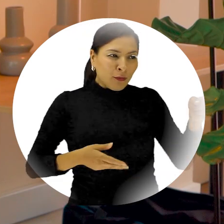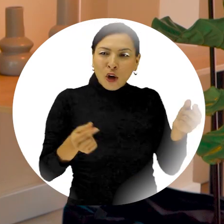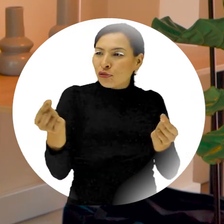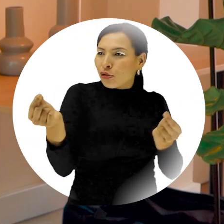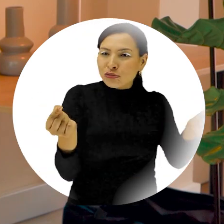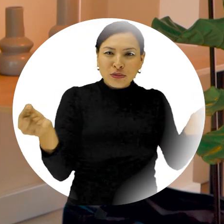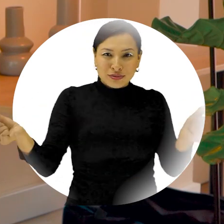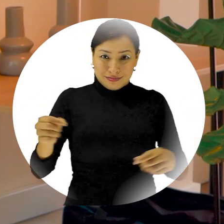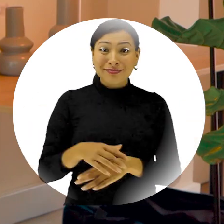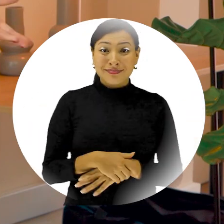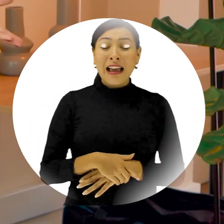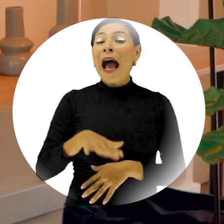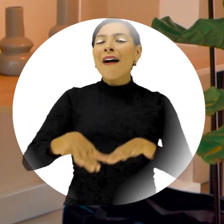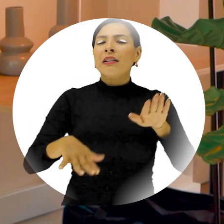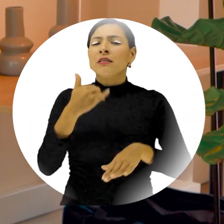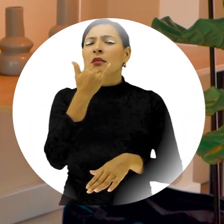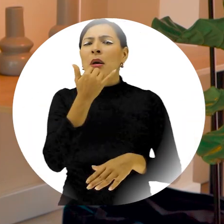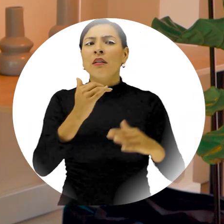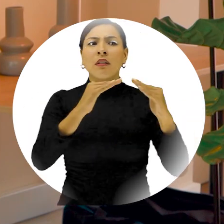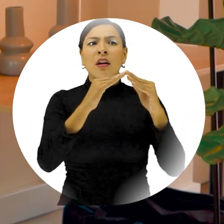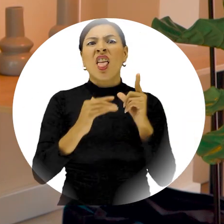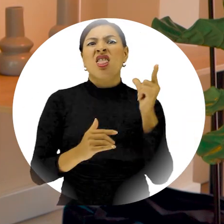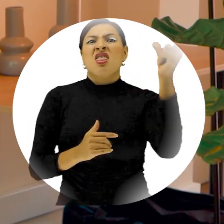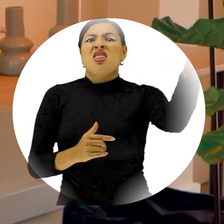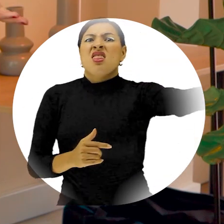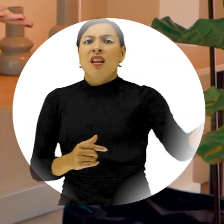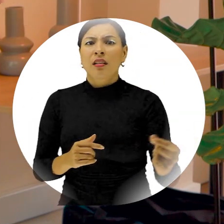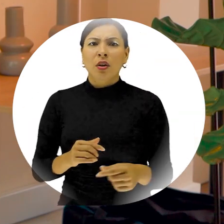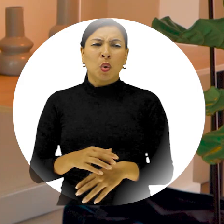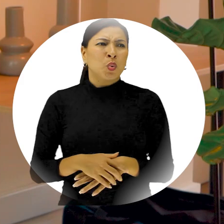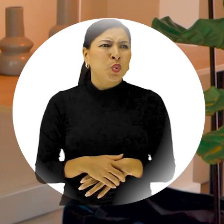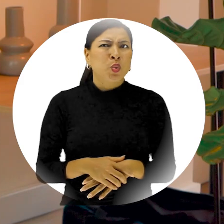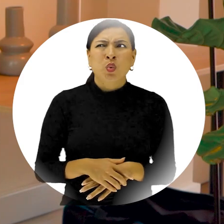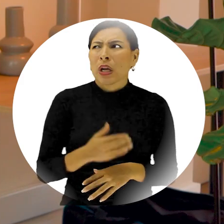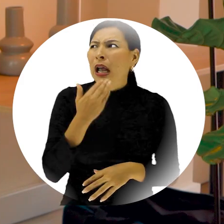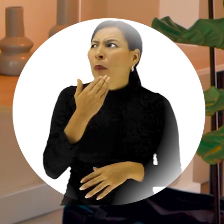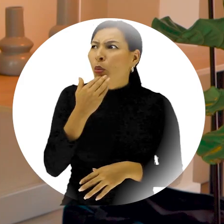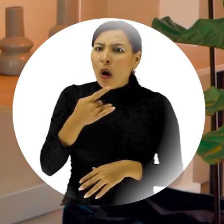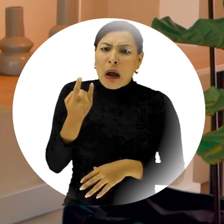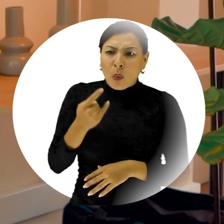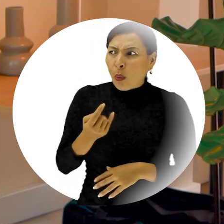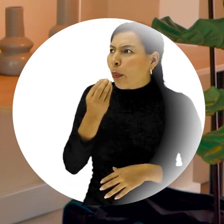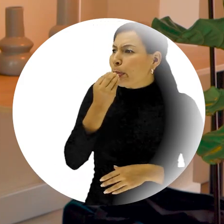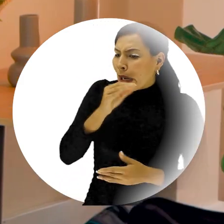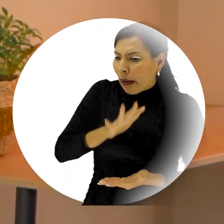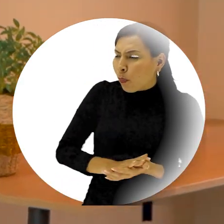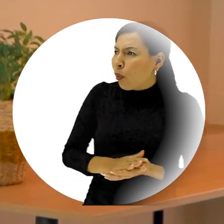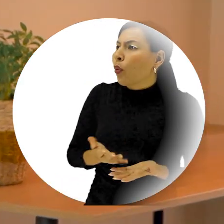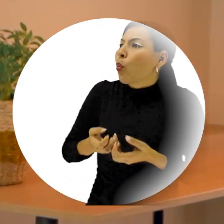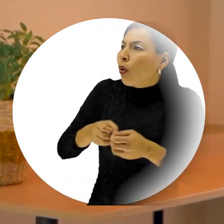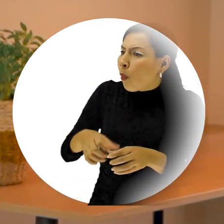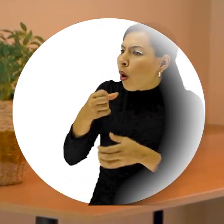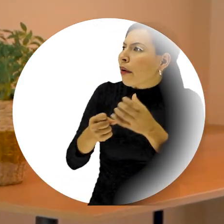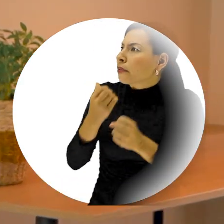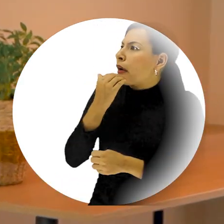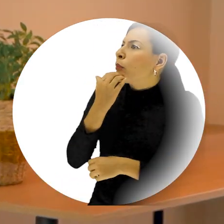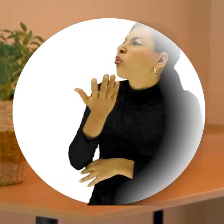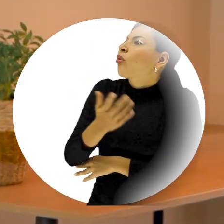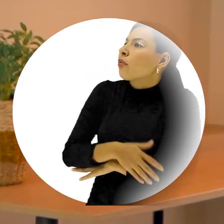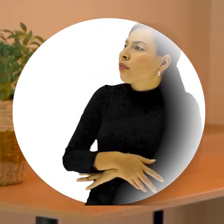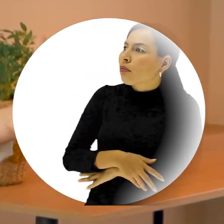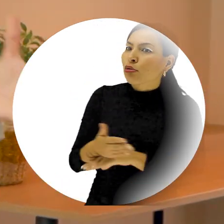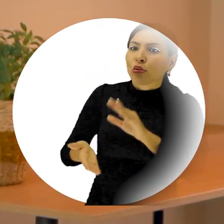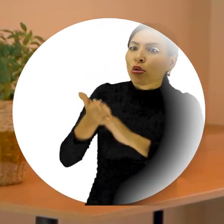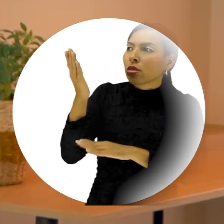súper lejos y yo le decía, bueno, y acá una leche, unos huevos a las 12 de la noche, uno no habría manera de encontrarlos, y eso también lo tienen muy en cuenta